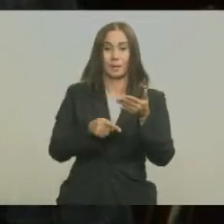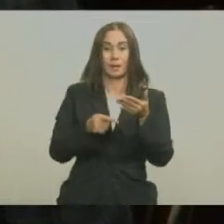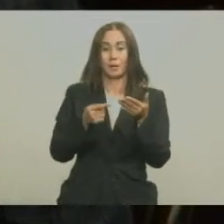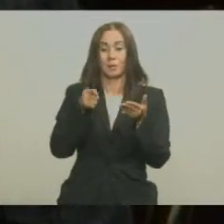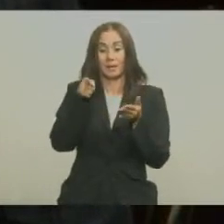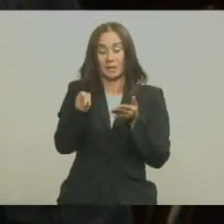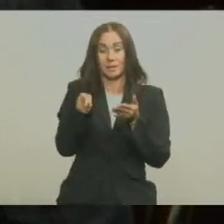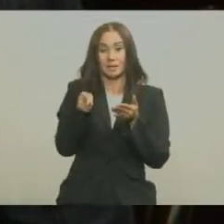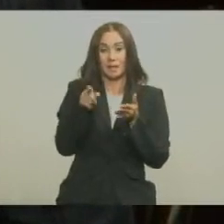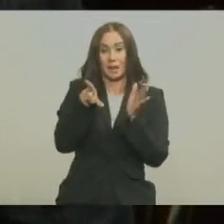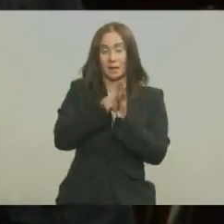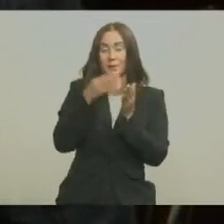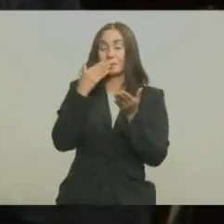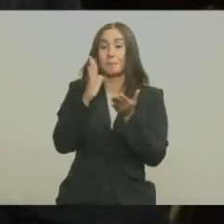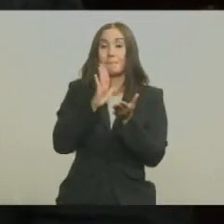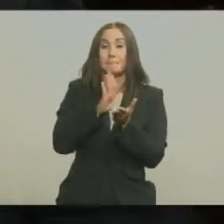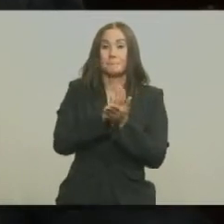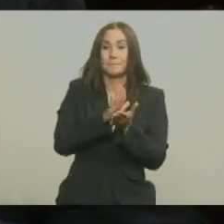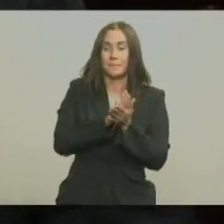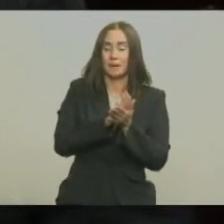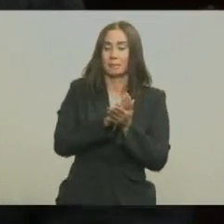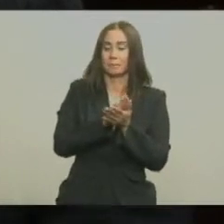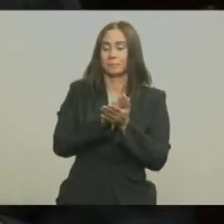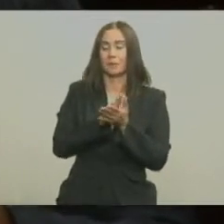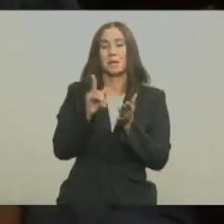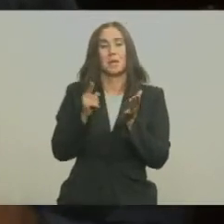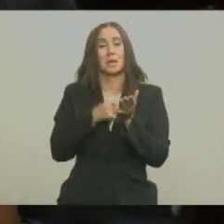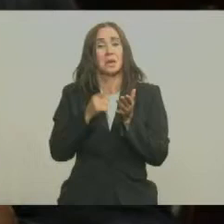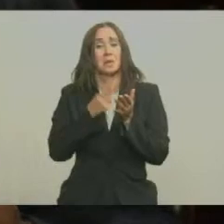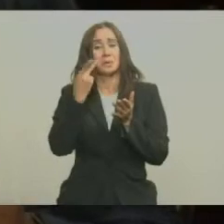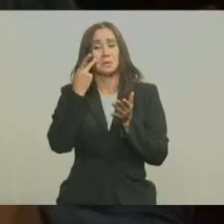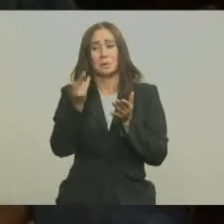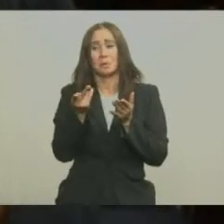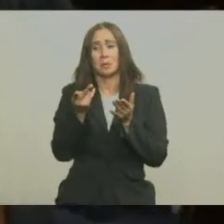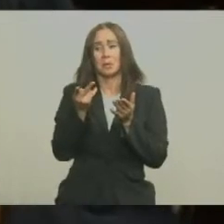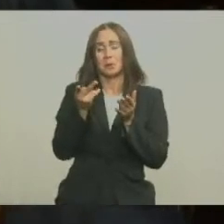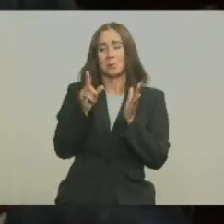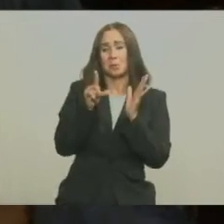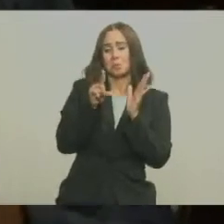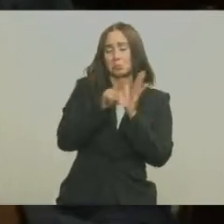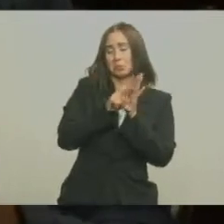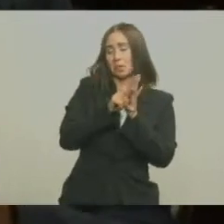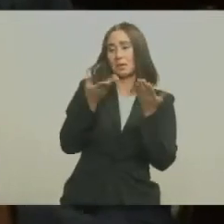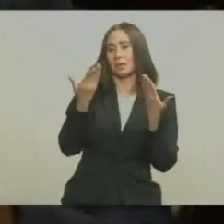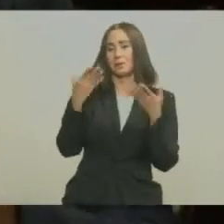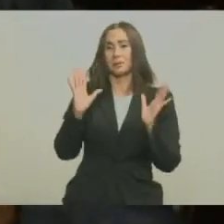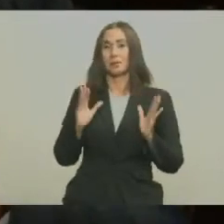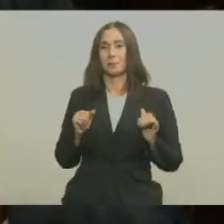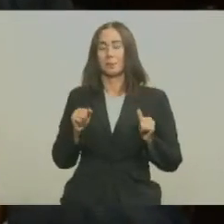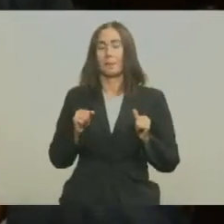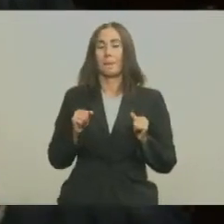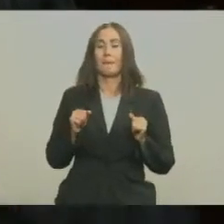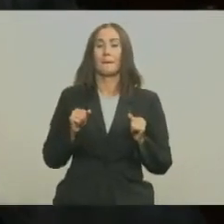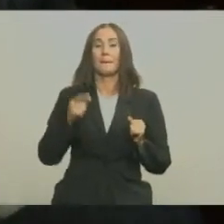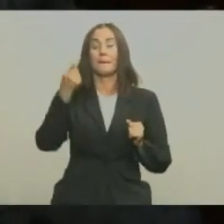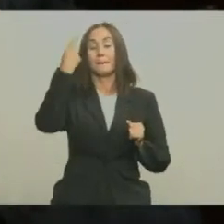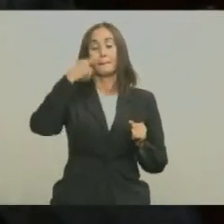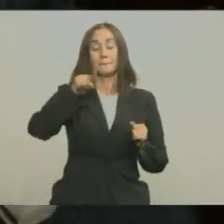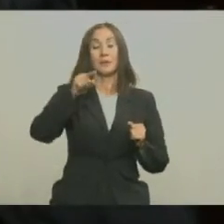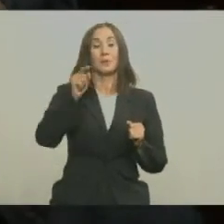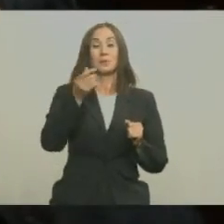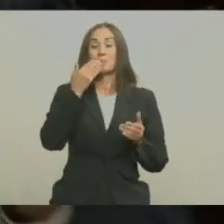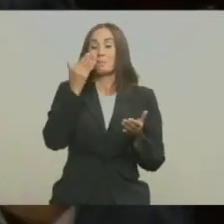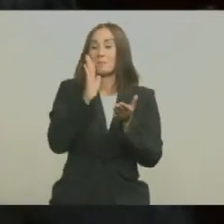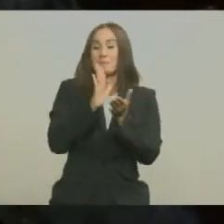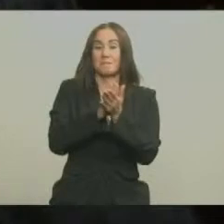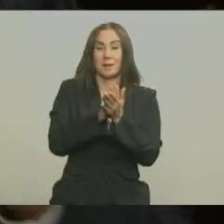mal que a veces lo vemos con una ley, lo prohibimos con una ley, pero el gran mal